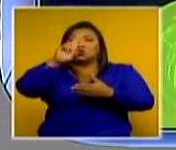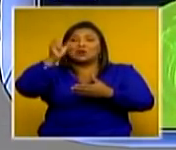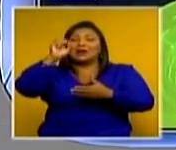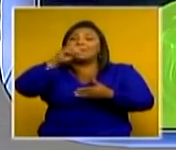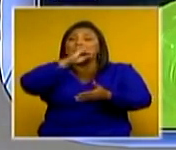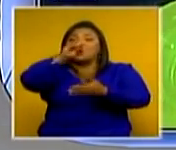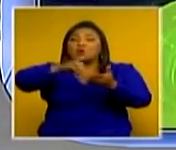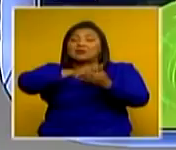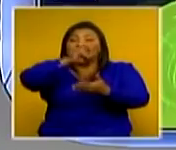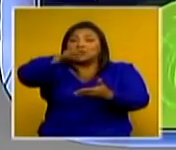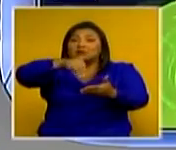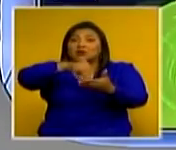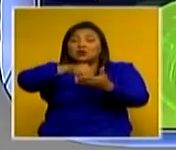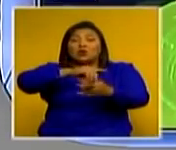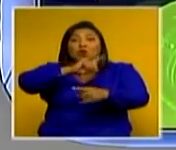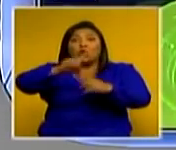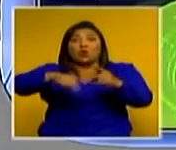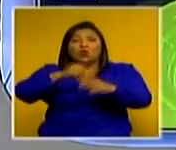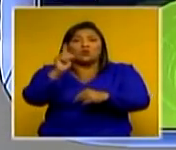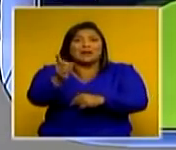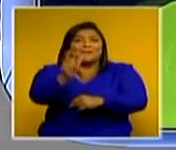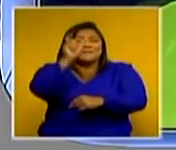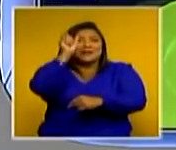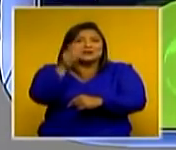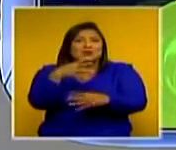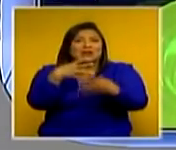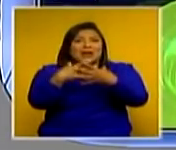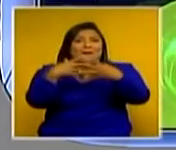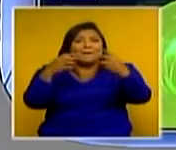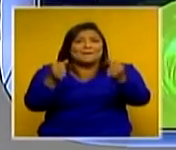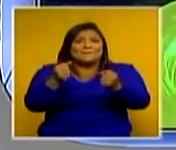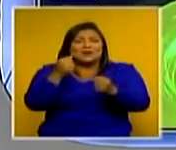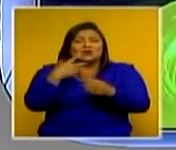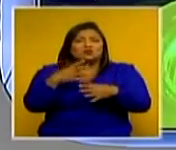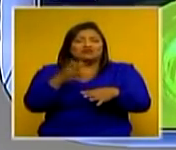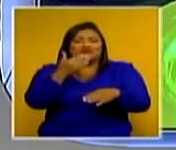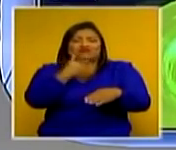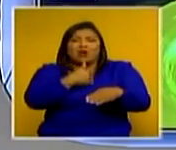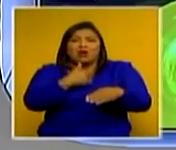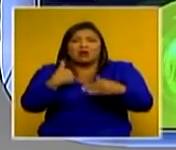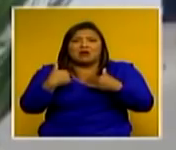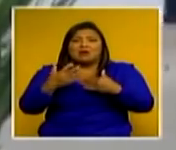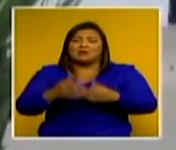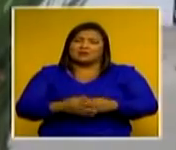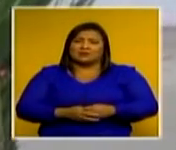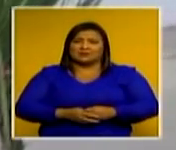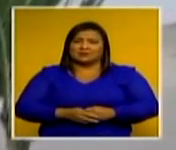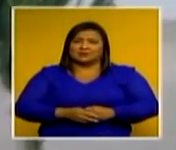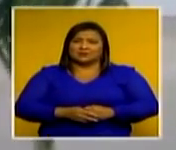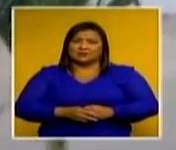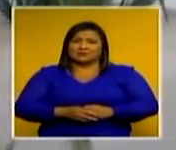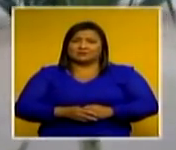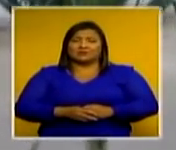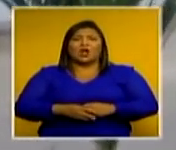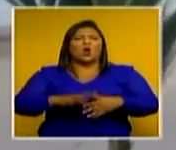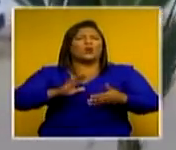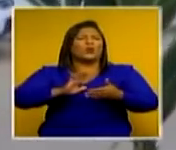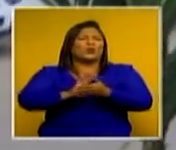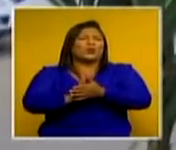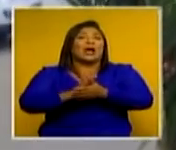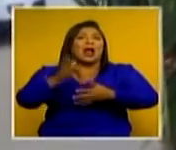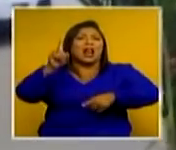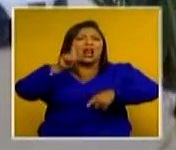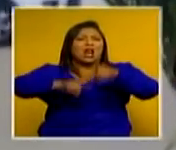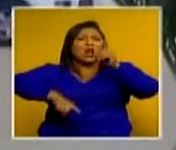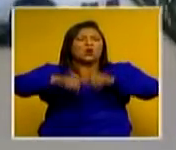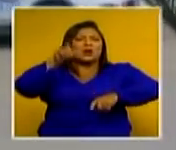durante la revuelta una persona privada de libertad resultó herida la riña entre varios reos